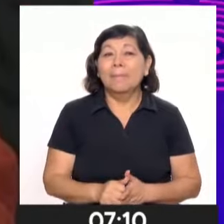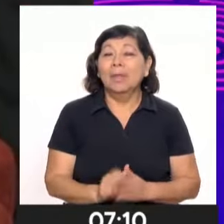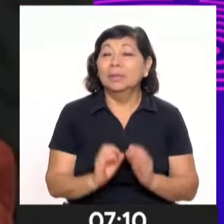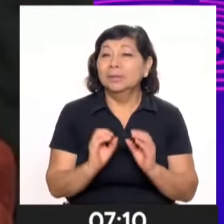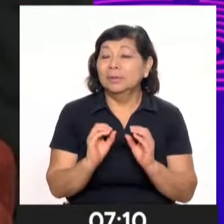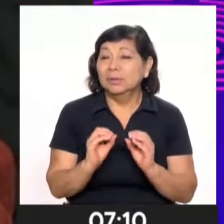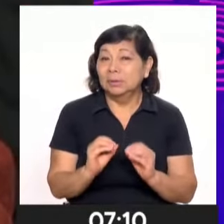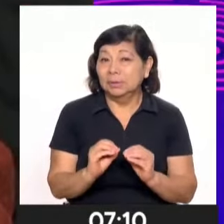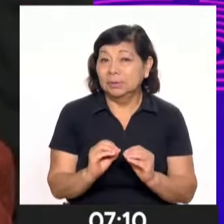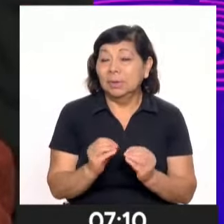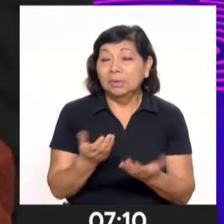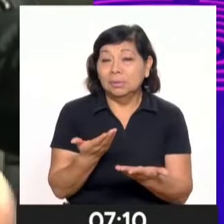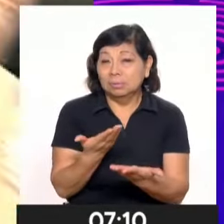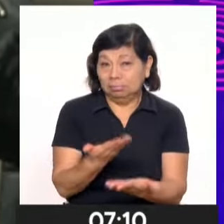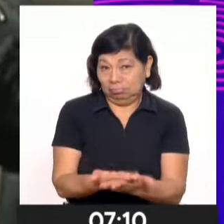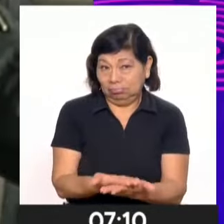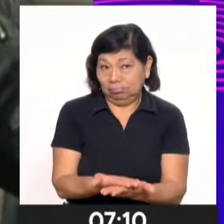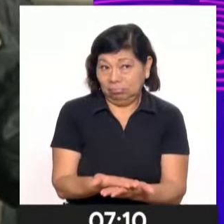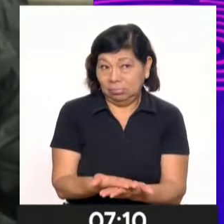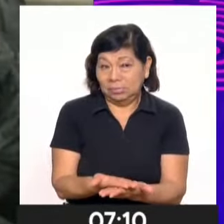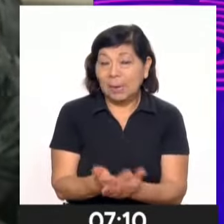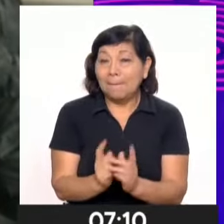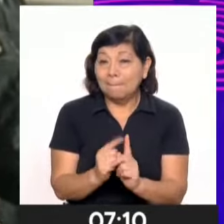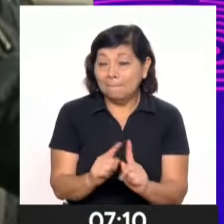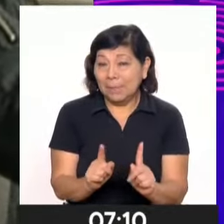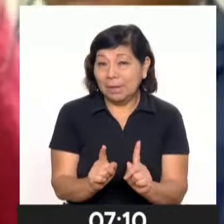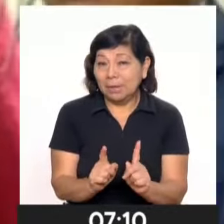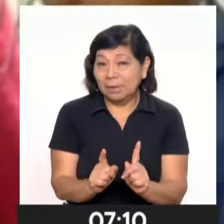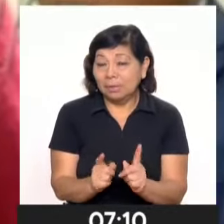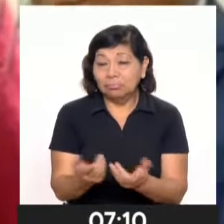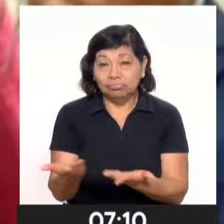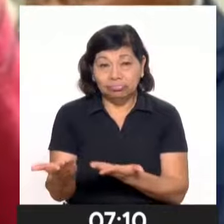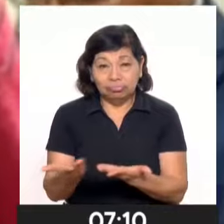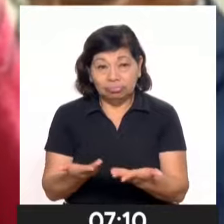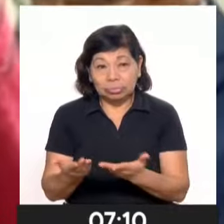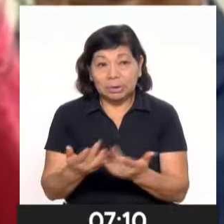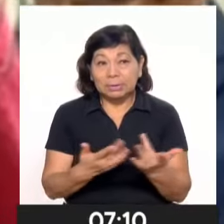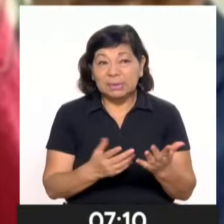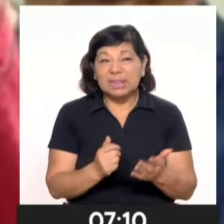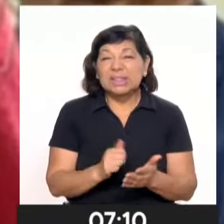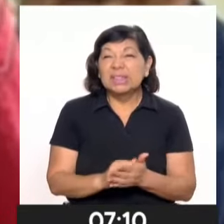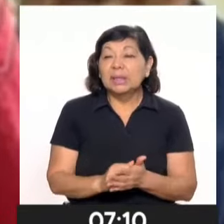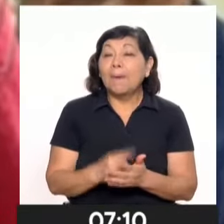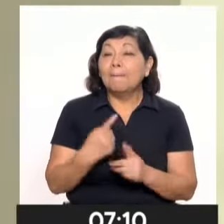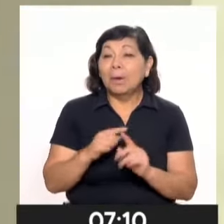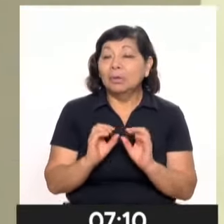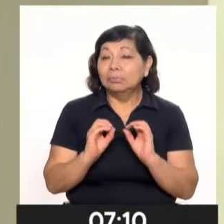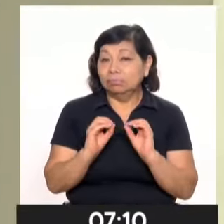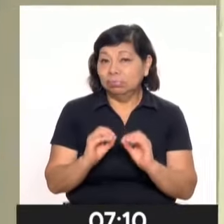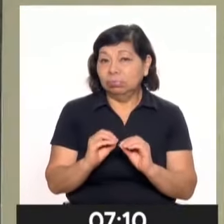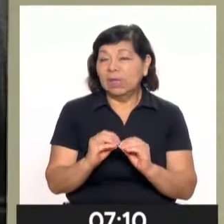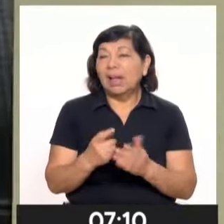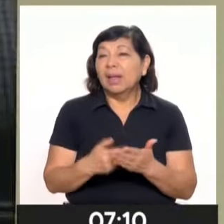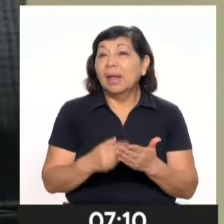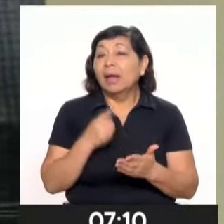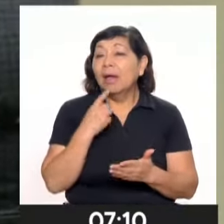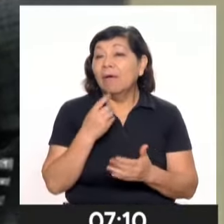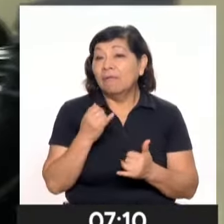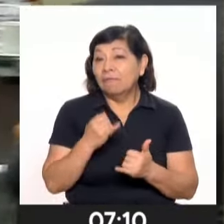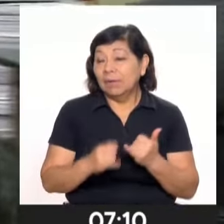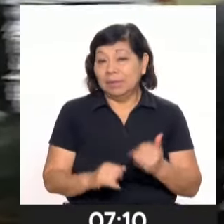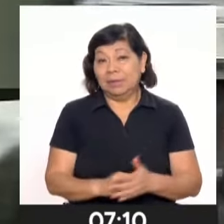dispuso poner la solicitud en conocimiento de las partes, en espera de los descargos para dar a conocer su decisión.